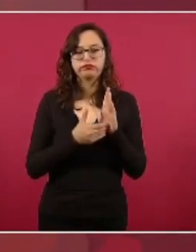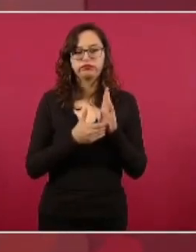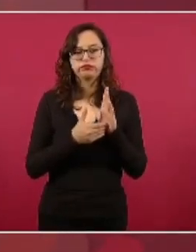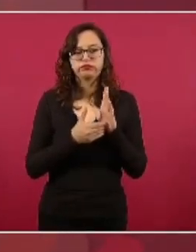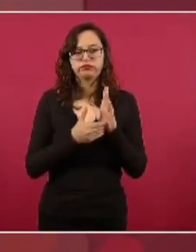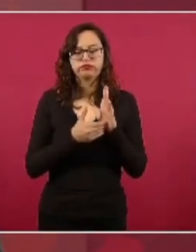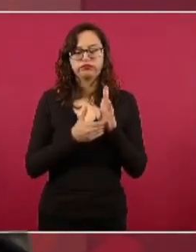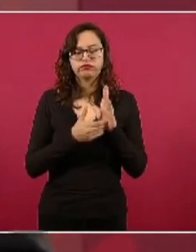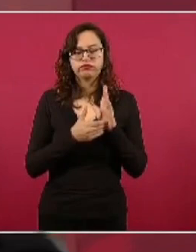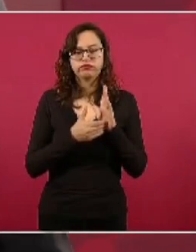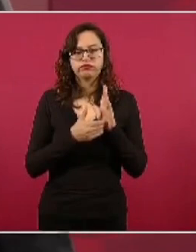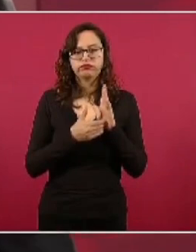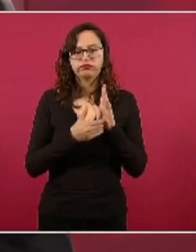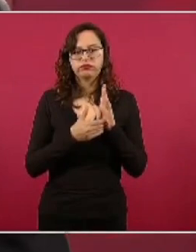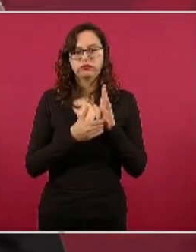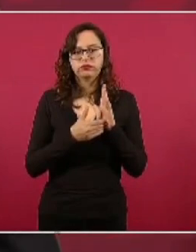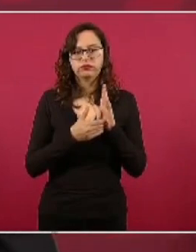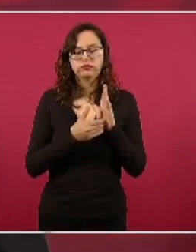la